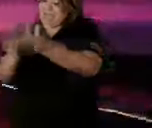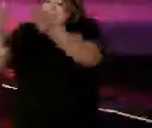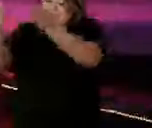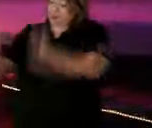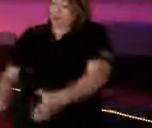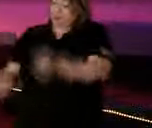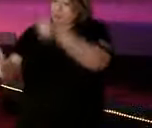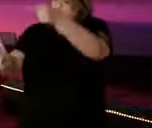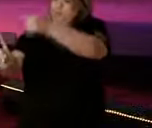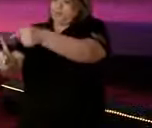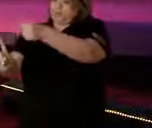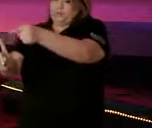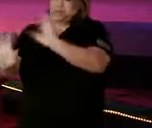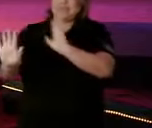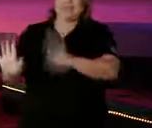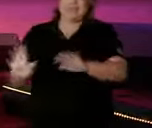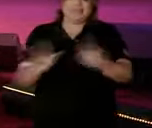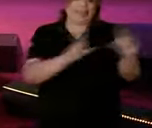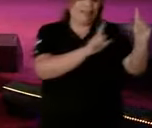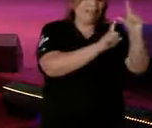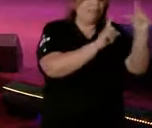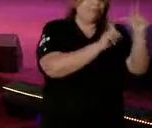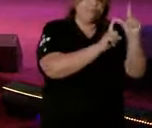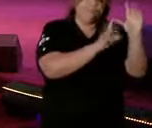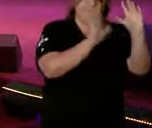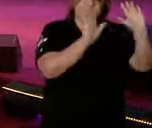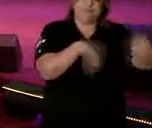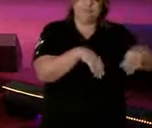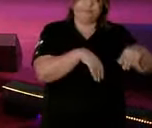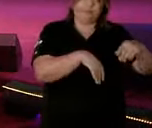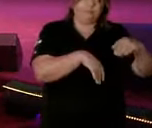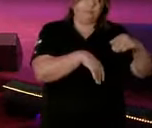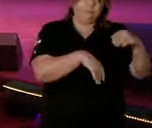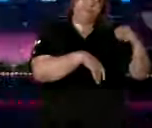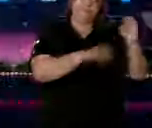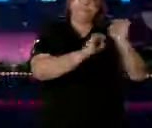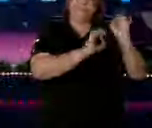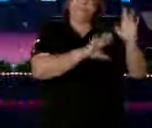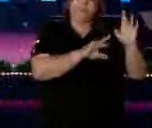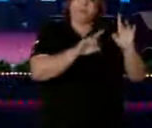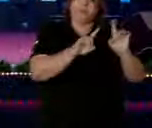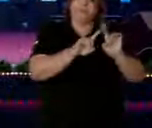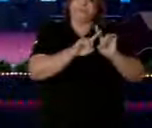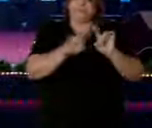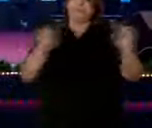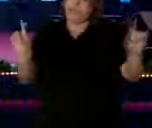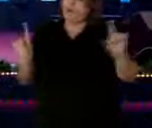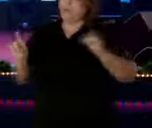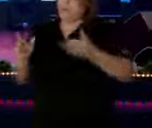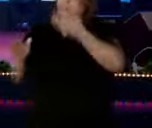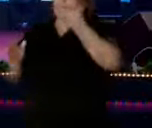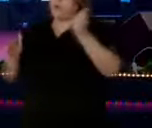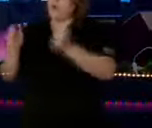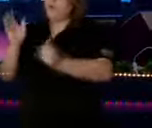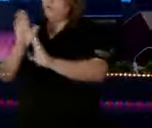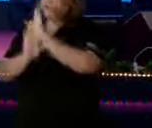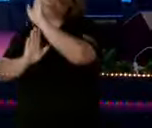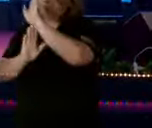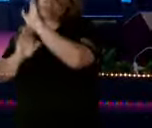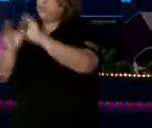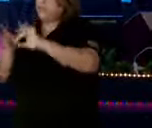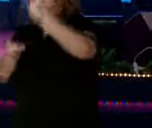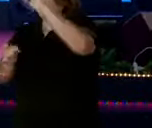La letra mata, pero el espíritu vivifica. Y mucha gente con letra y poco espíritu. Llegó la hora de